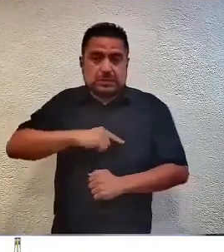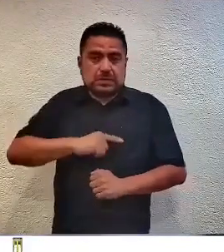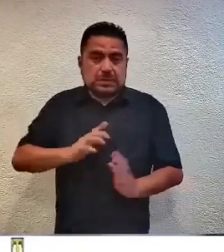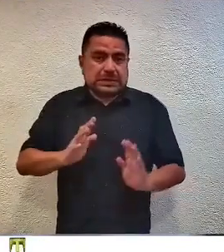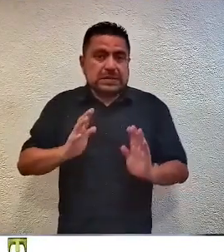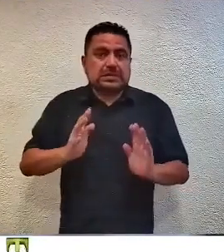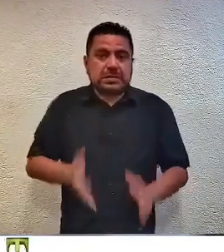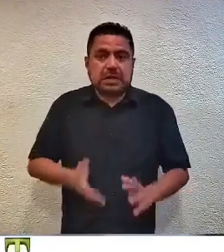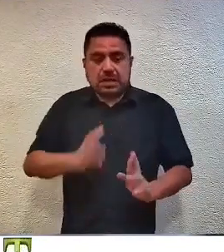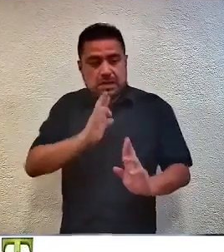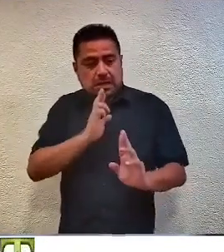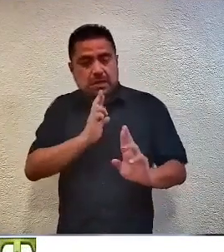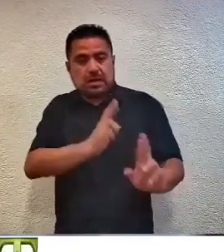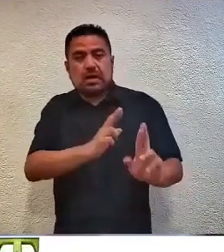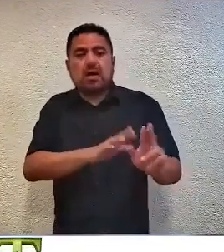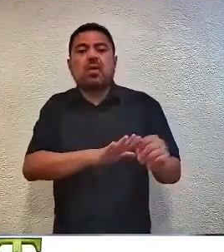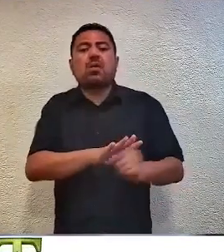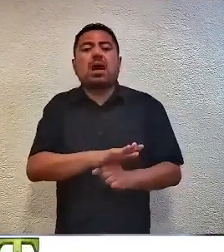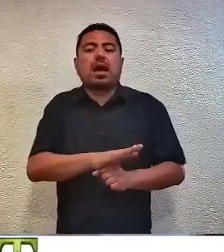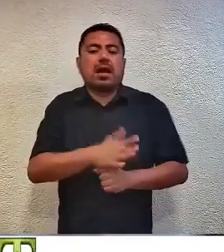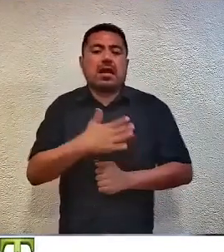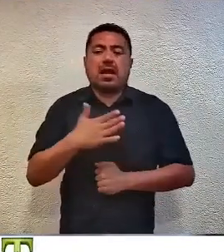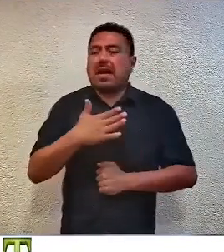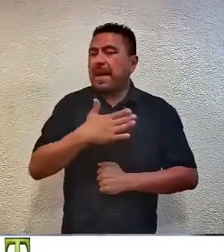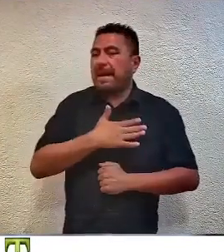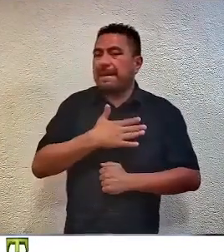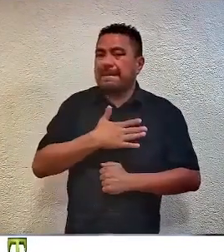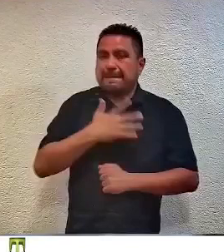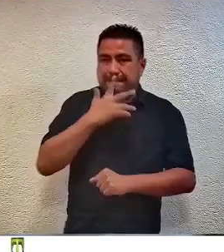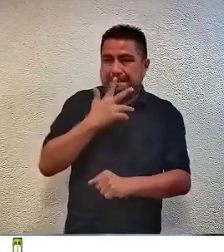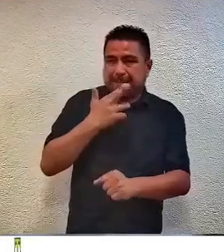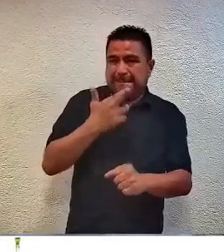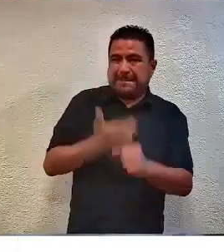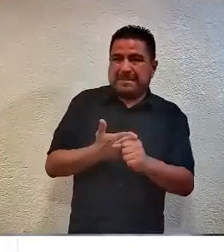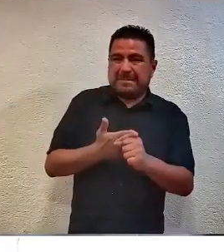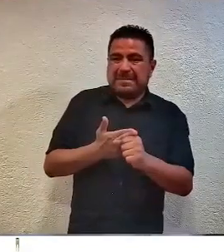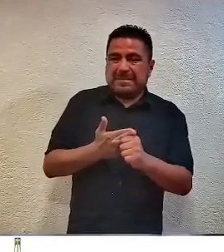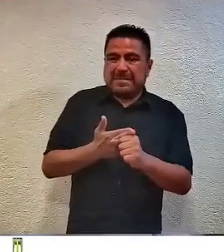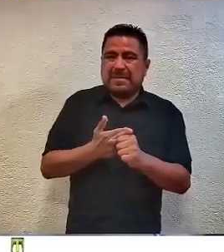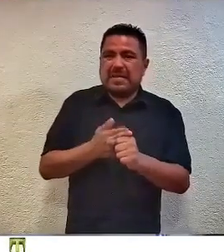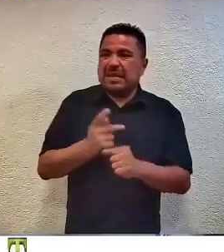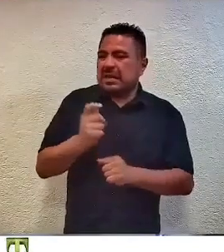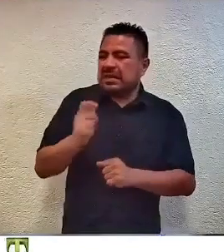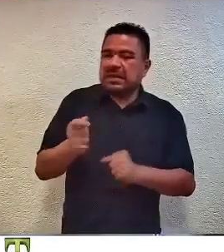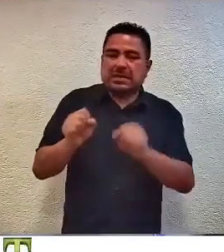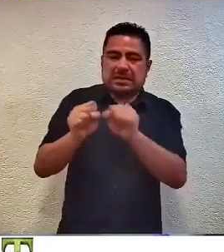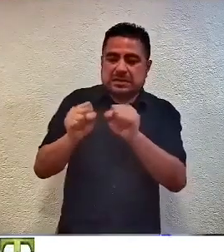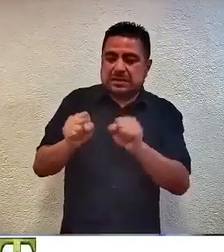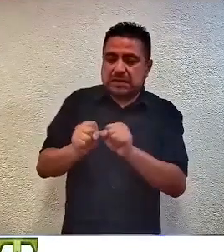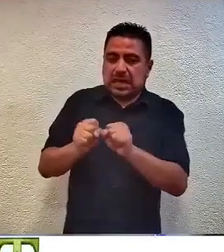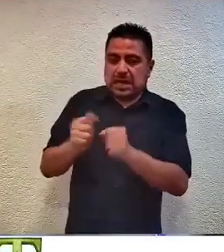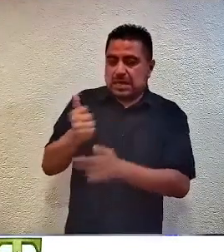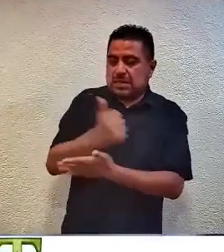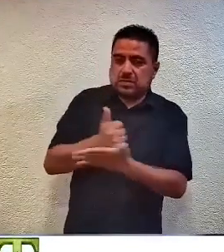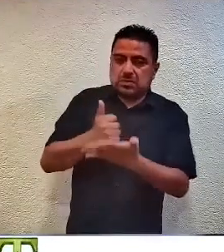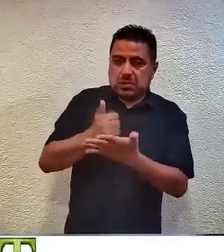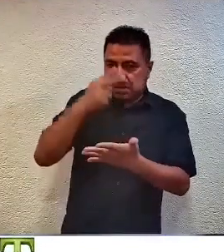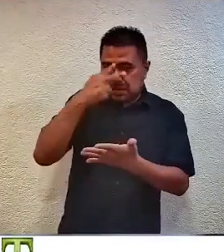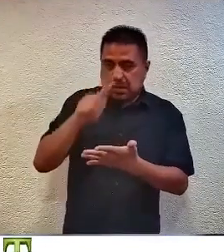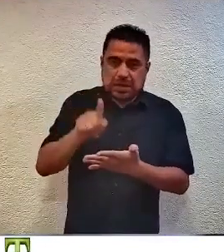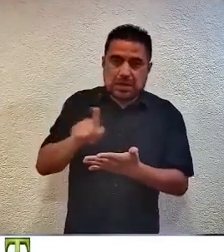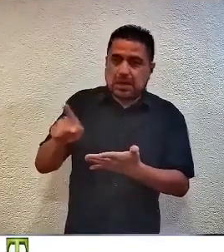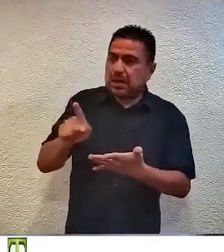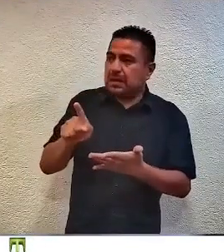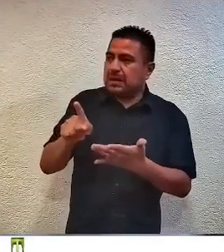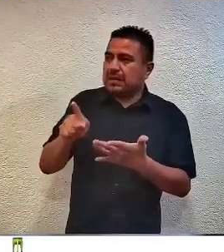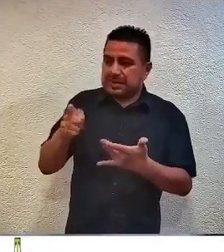una resolución de nuestro órgano revisor, que es la Sala Ciudad de México del Tribunal